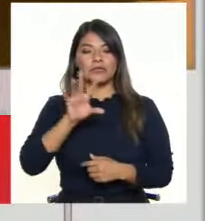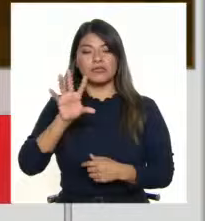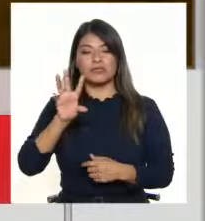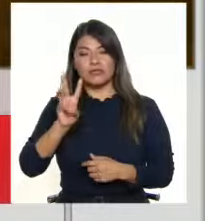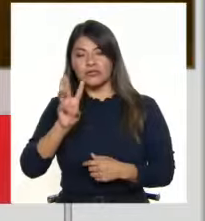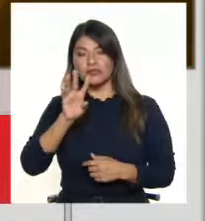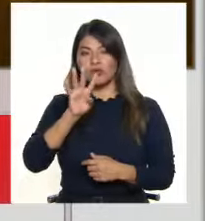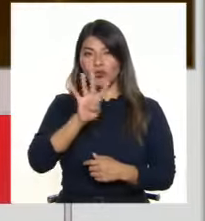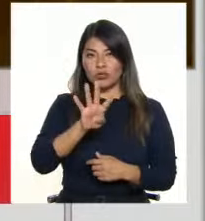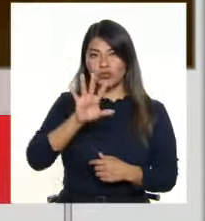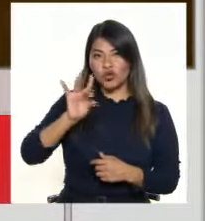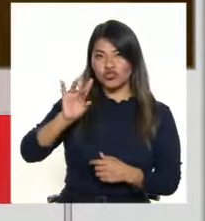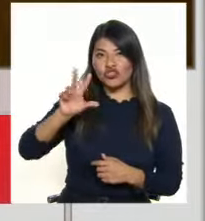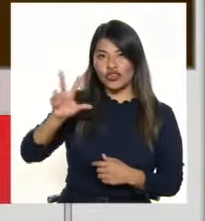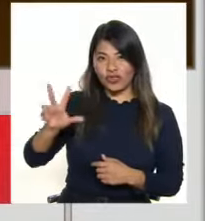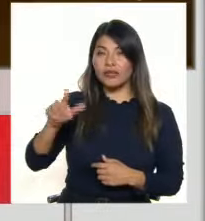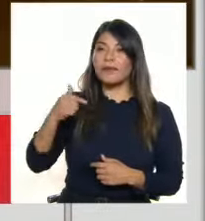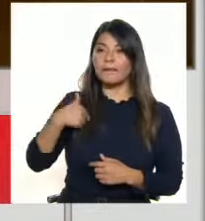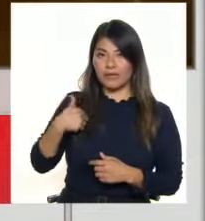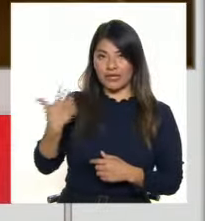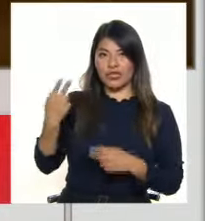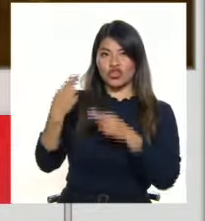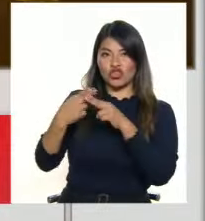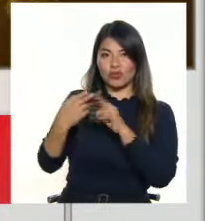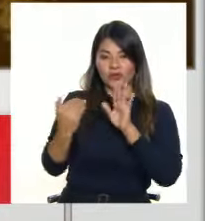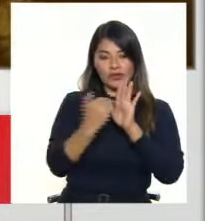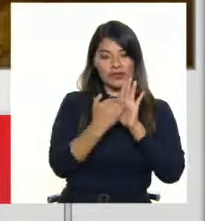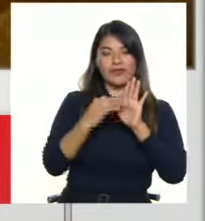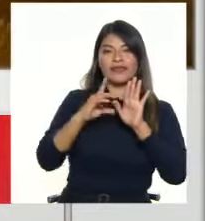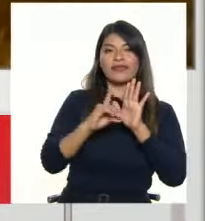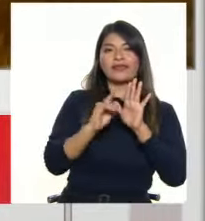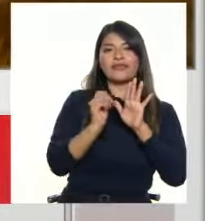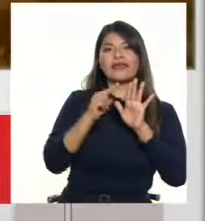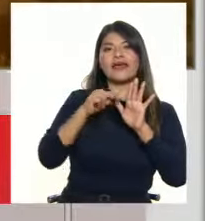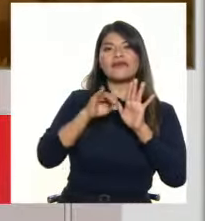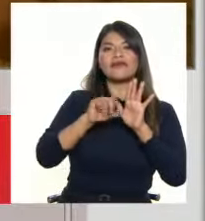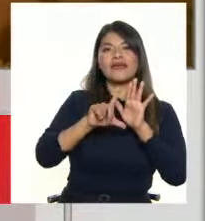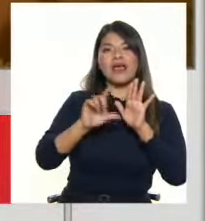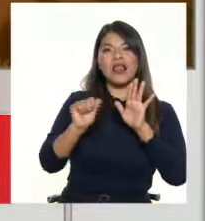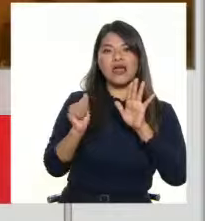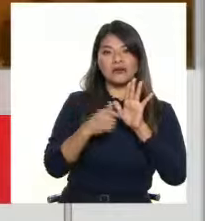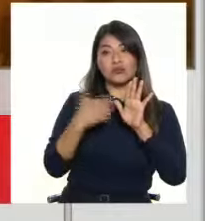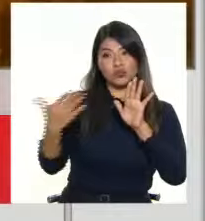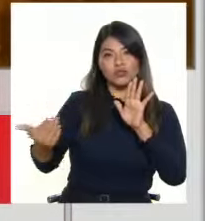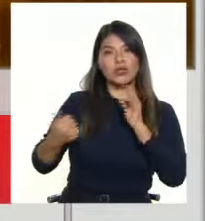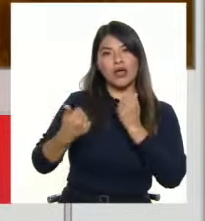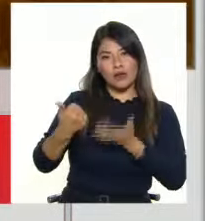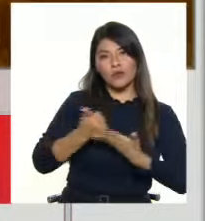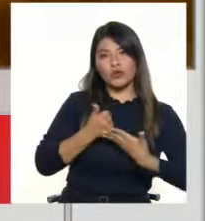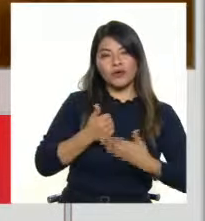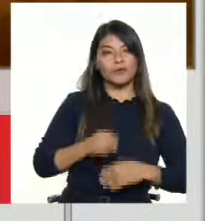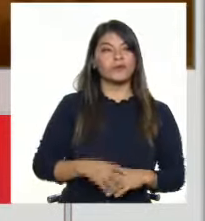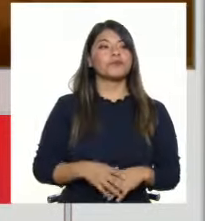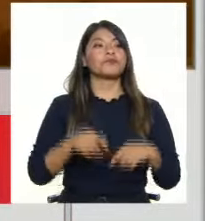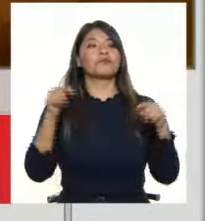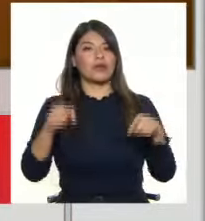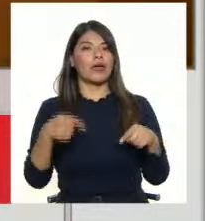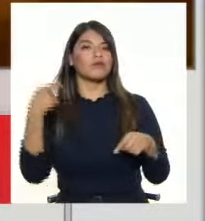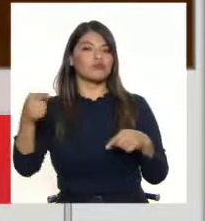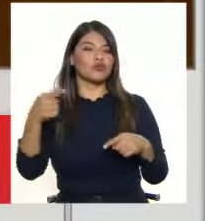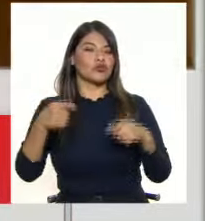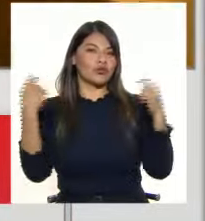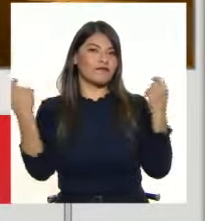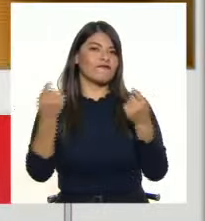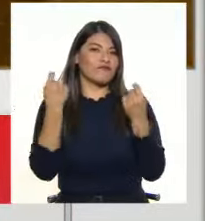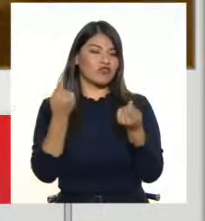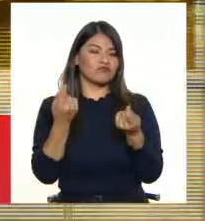9923-26483, que está al nombre de mi pareja, que se llama Daniela Dueñas. Listo, muy bien, muchas gracias. Entonces ya está la actividad que va a realizar la apoyada y también